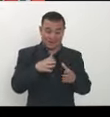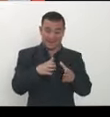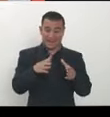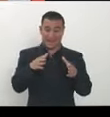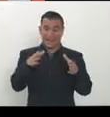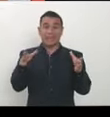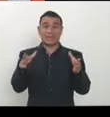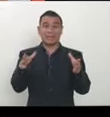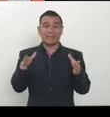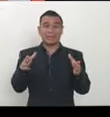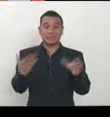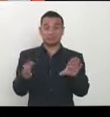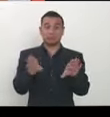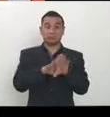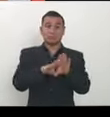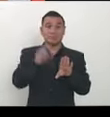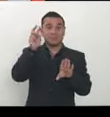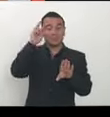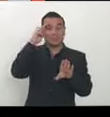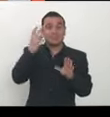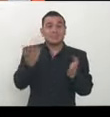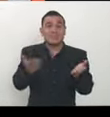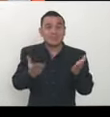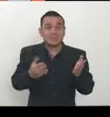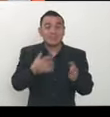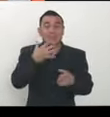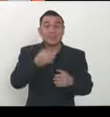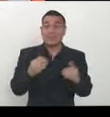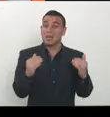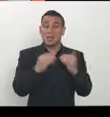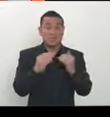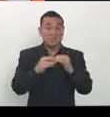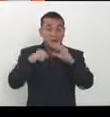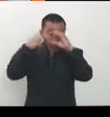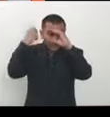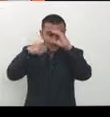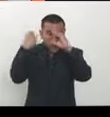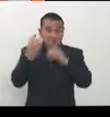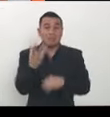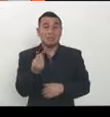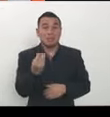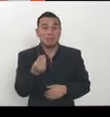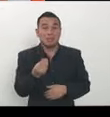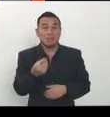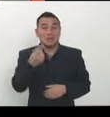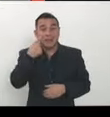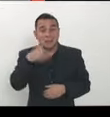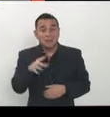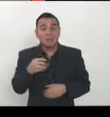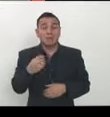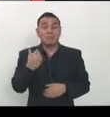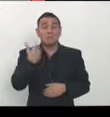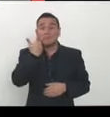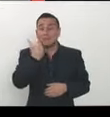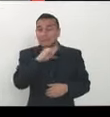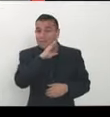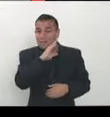planta cerrada entera, que parece aquello como las películas de terror. Que ahora está mi mujer allí de guardia y es